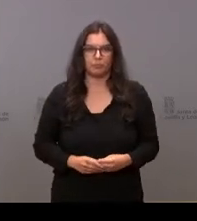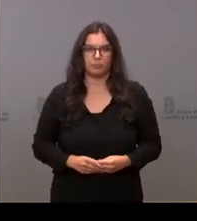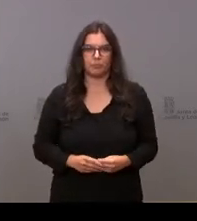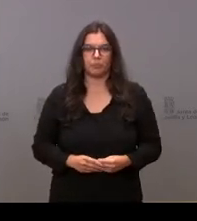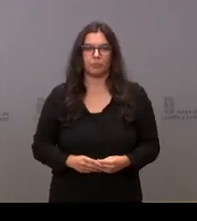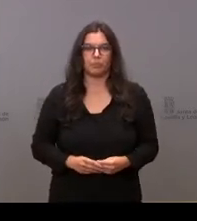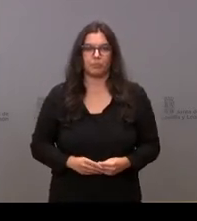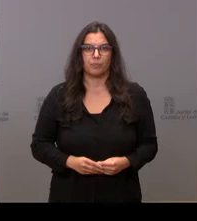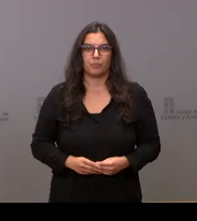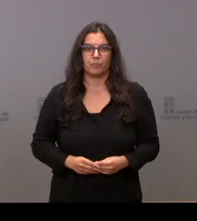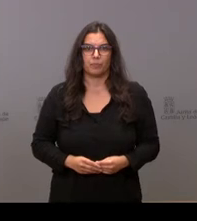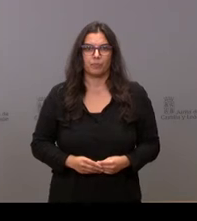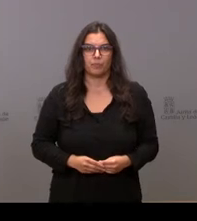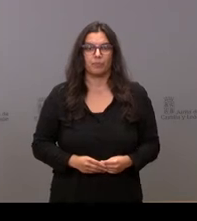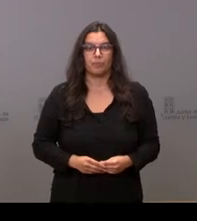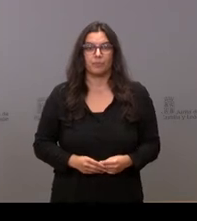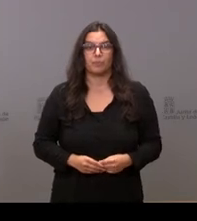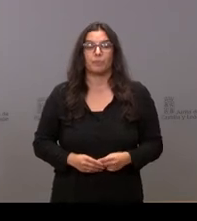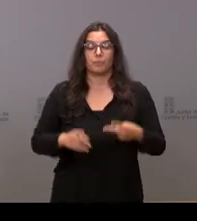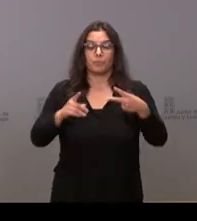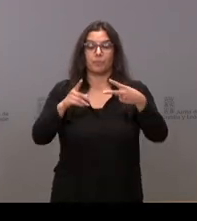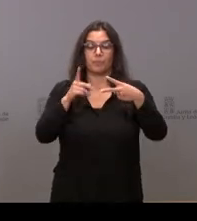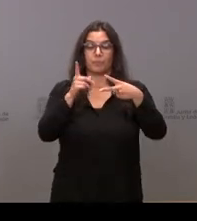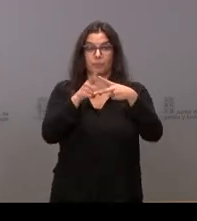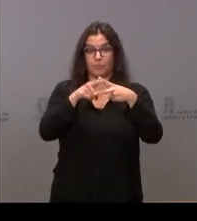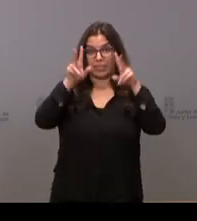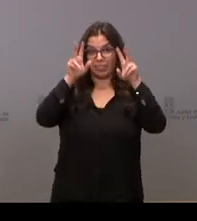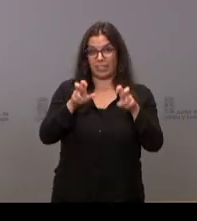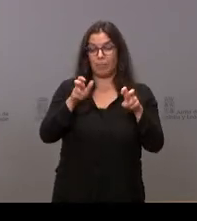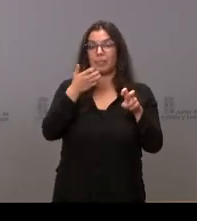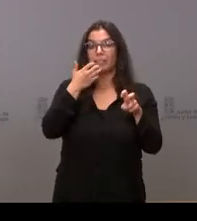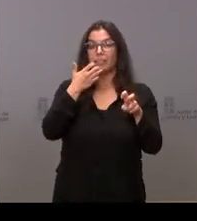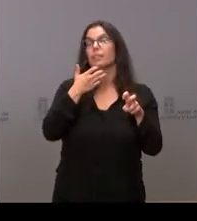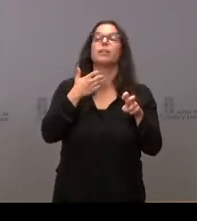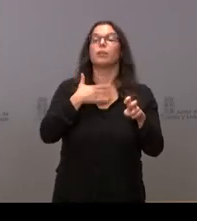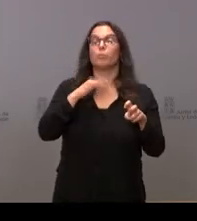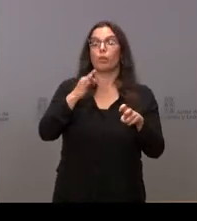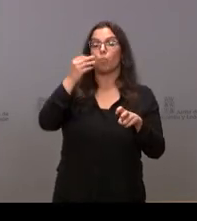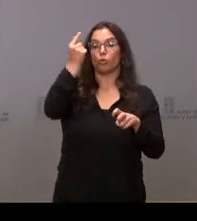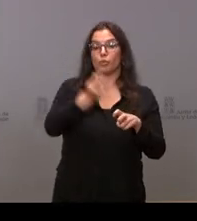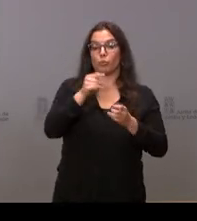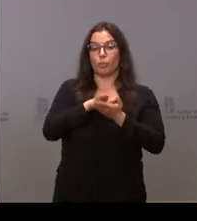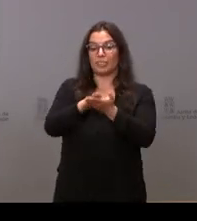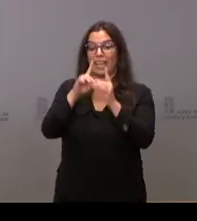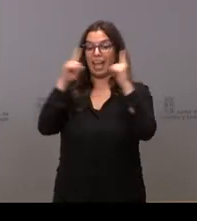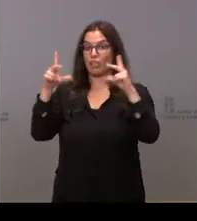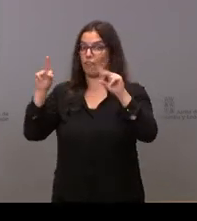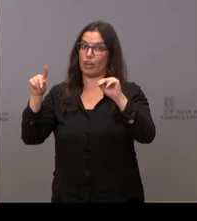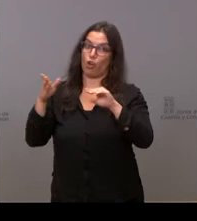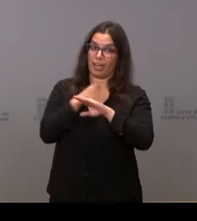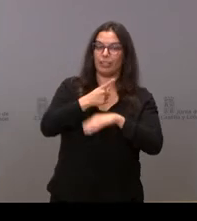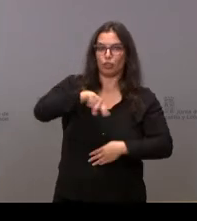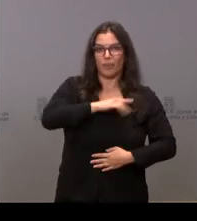Bien, sobre si vamos a ser capaces de presentarlos antes de final de año, nosotros creemos que sí. Nuestra intención